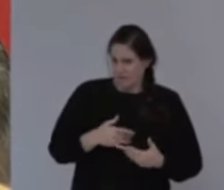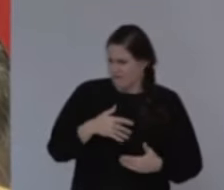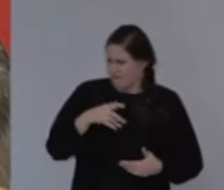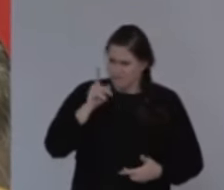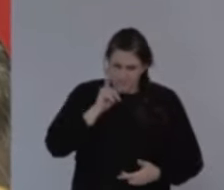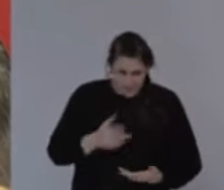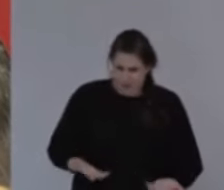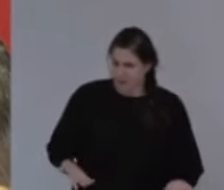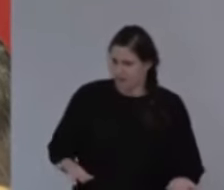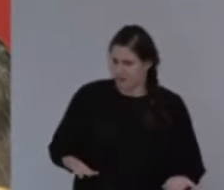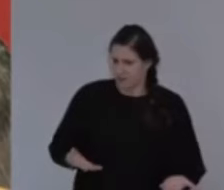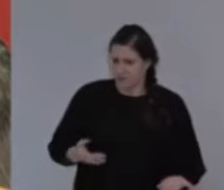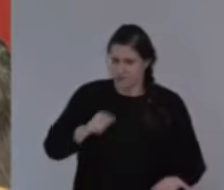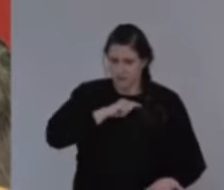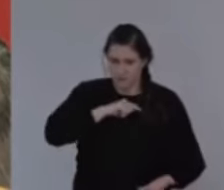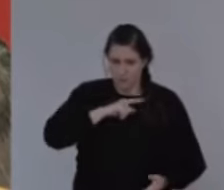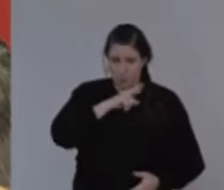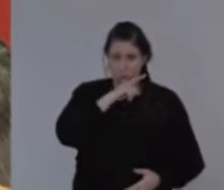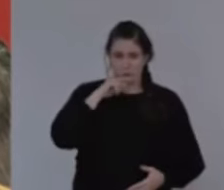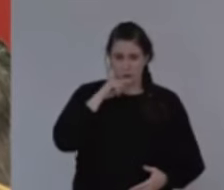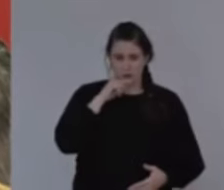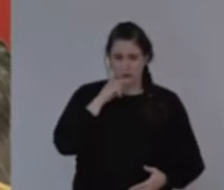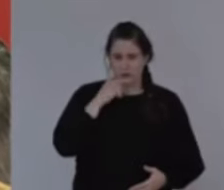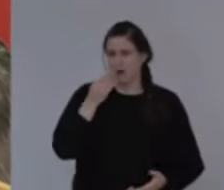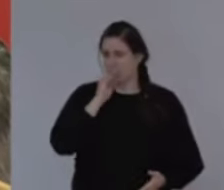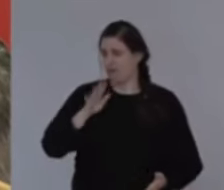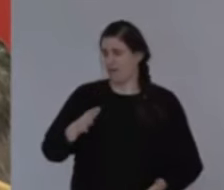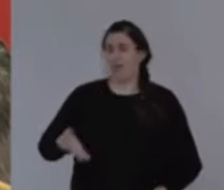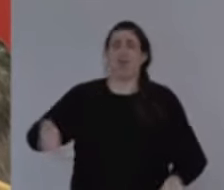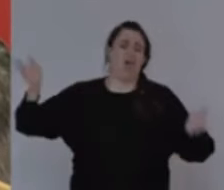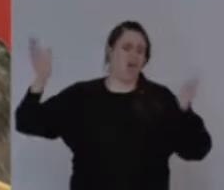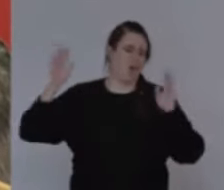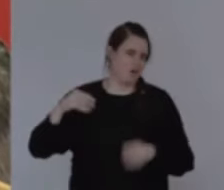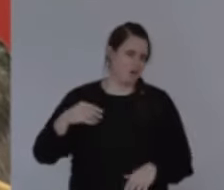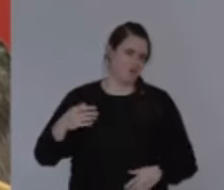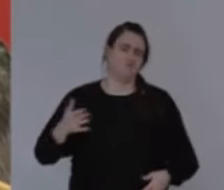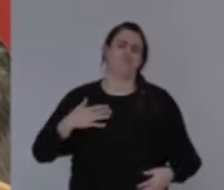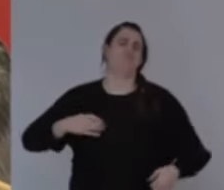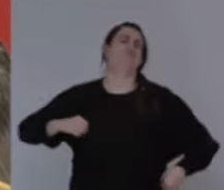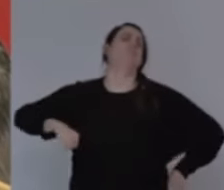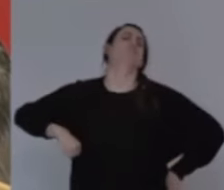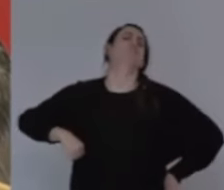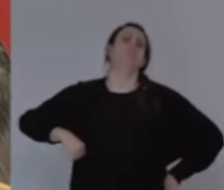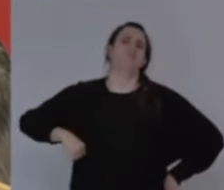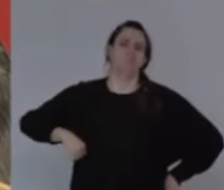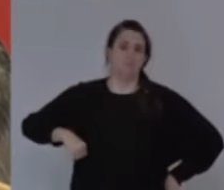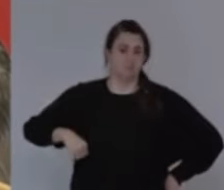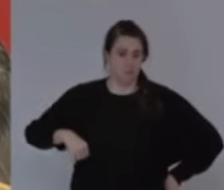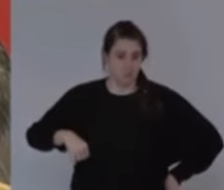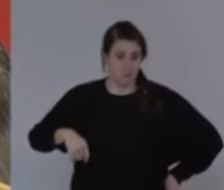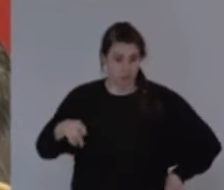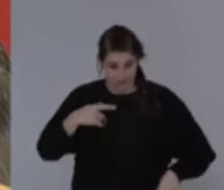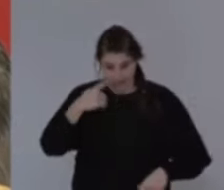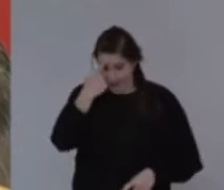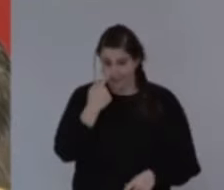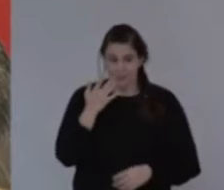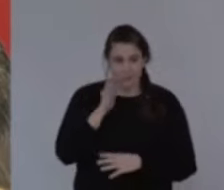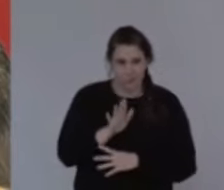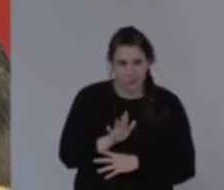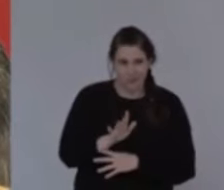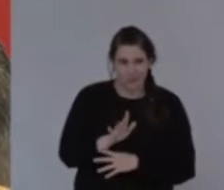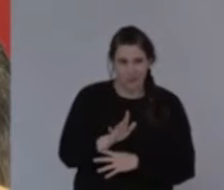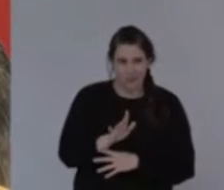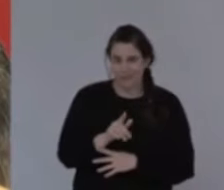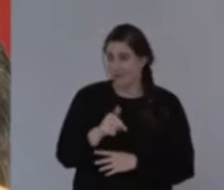falsa, se duelan a que no muestren indiferencia o saquen pecho. Esa es la actitud que más